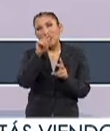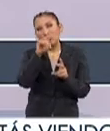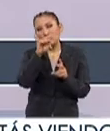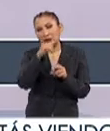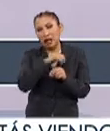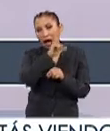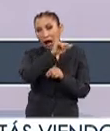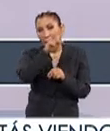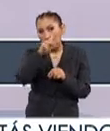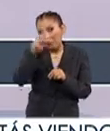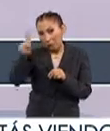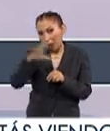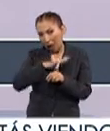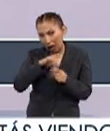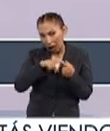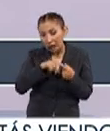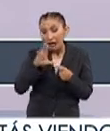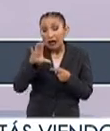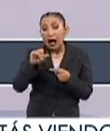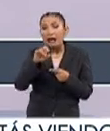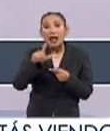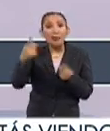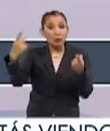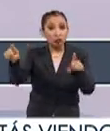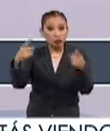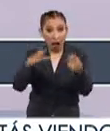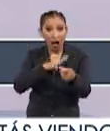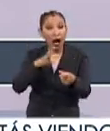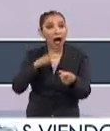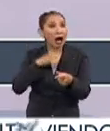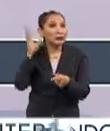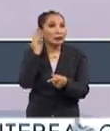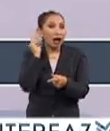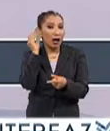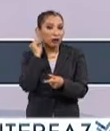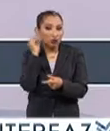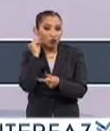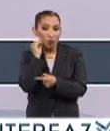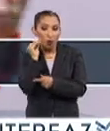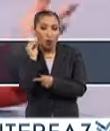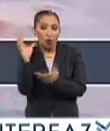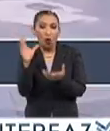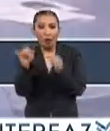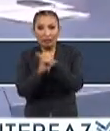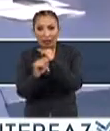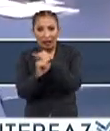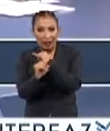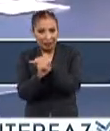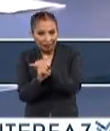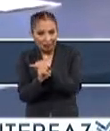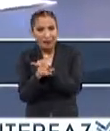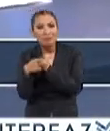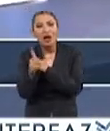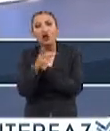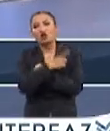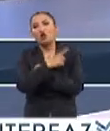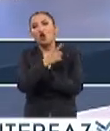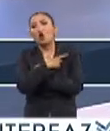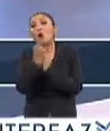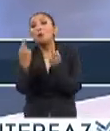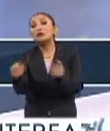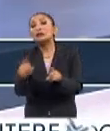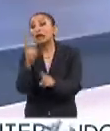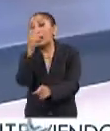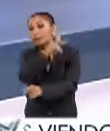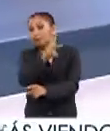app, estos canales de música, de radio online, pero solamente de contenidos